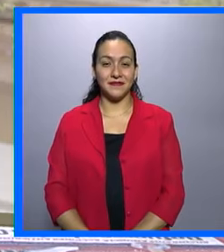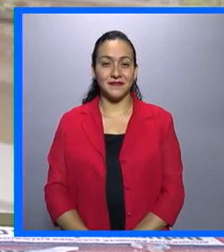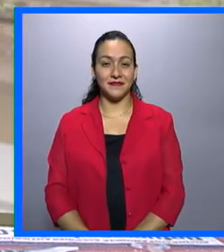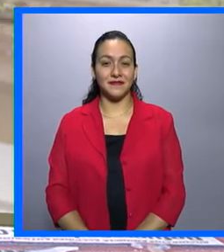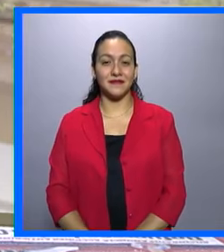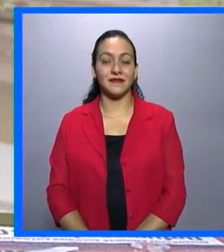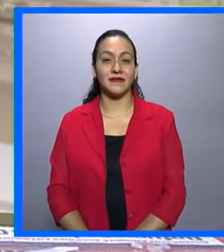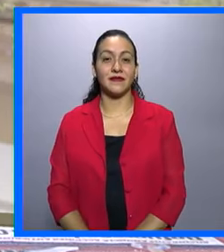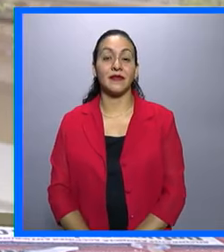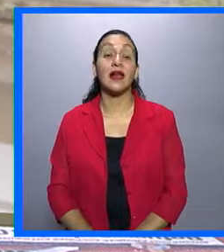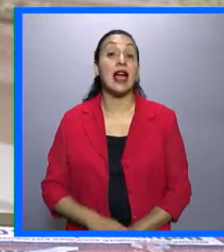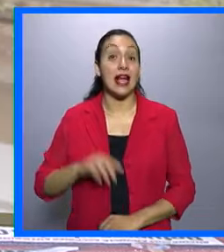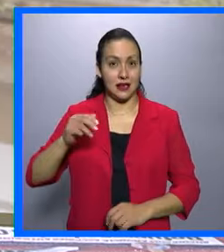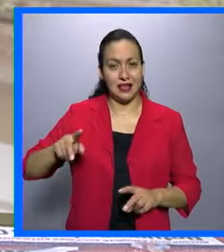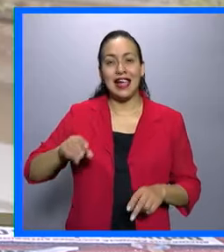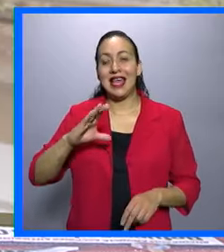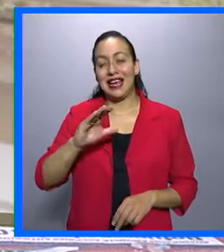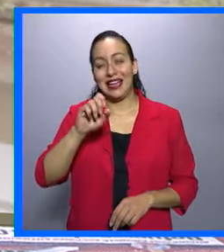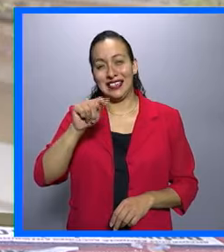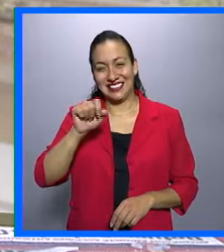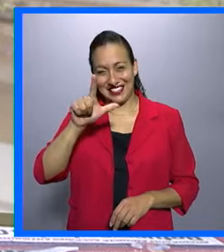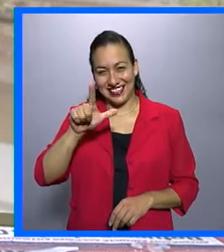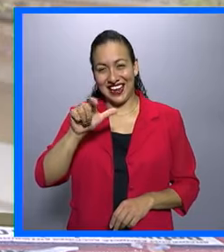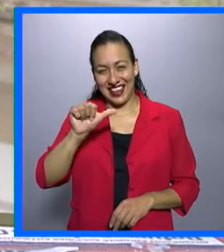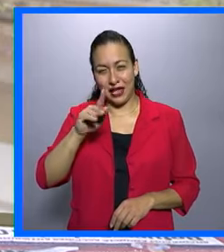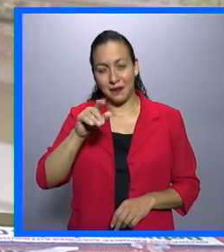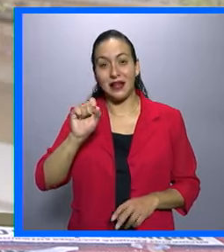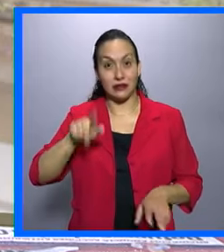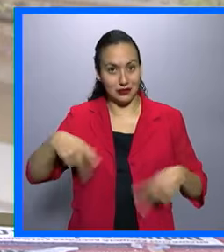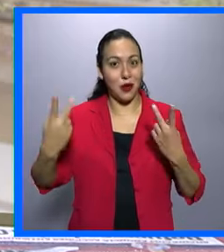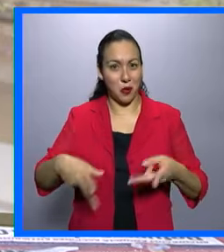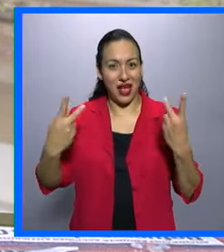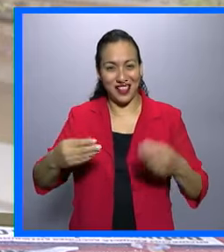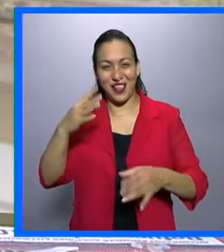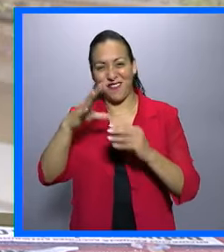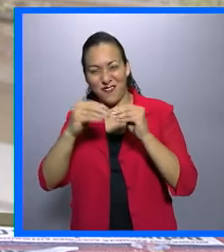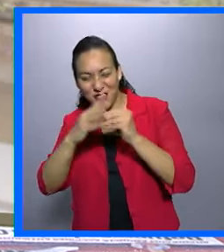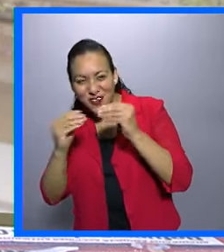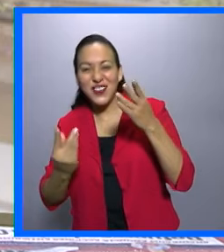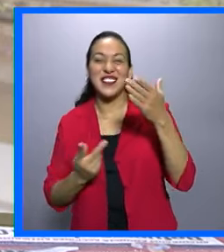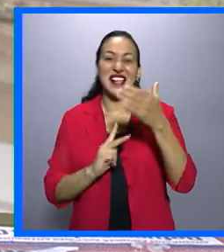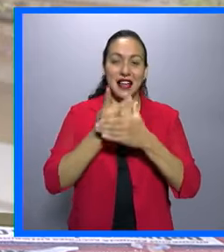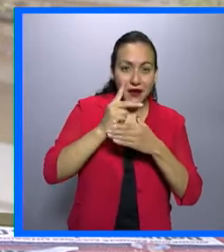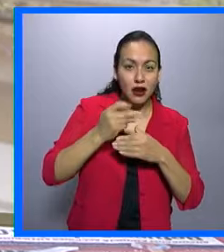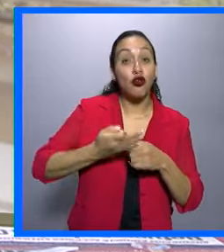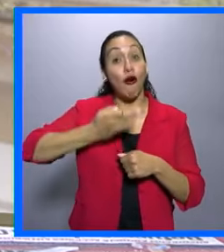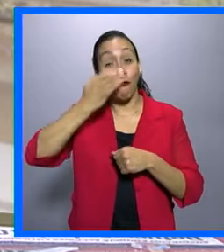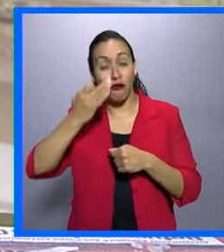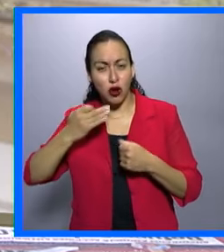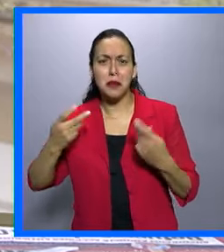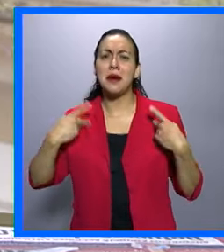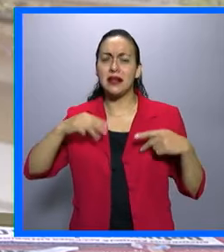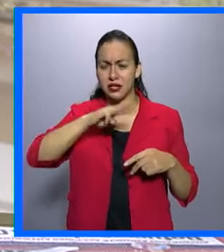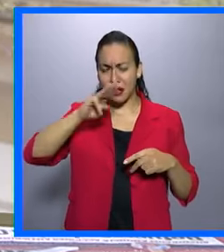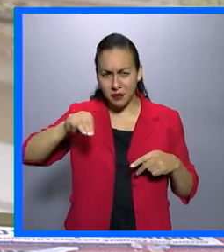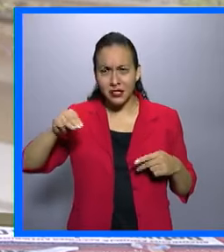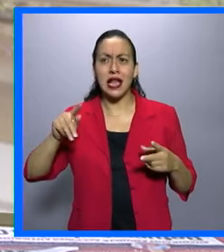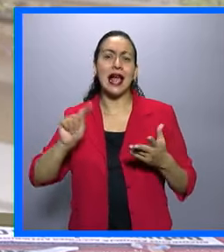La central de abasto de la Ciudad de México celebra romería con calabaza y cempasúchil. reúne a productores de Michoacán,